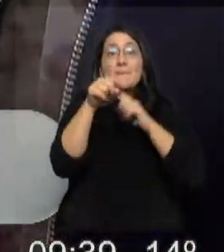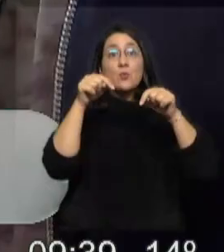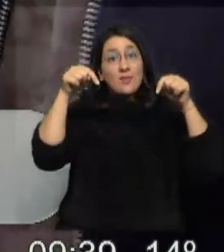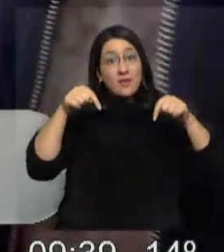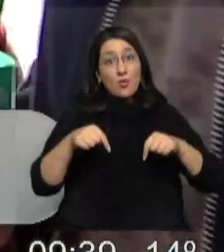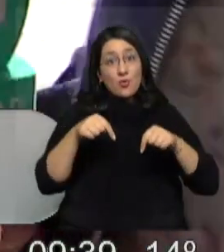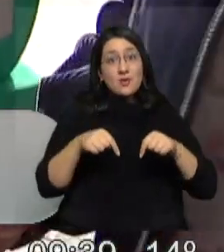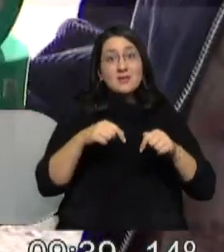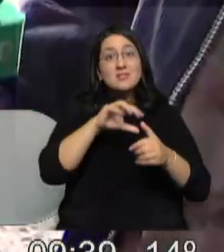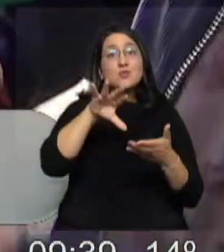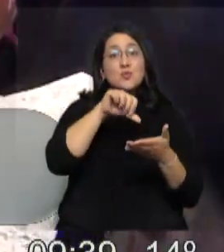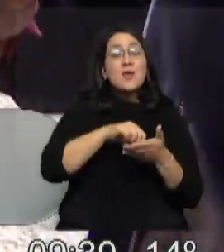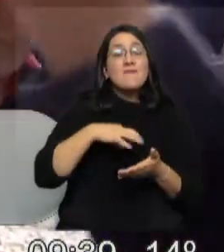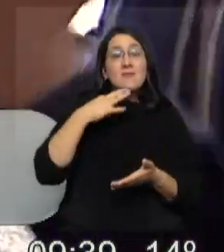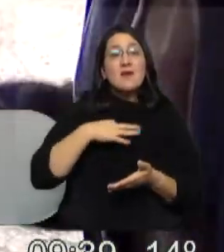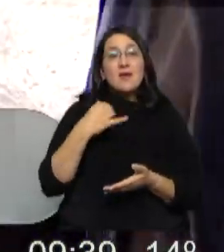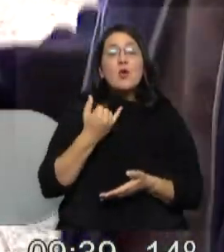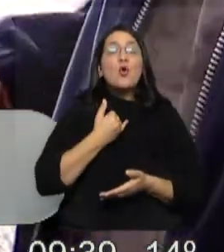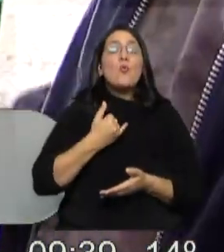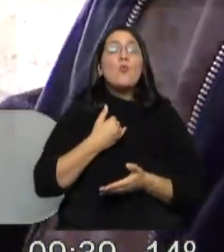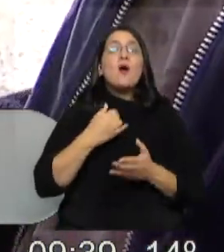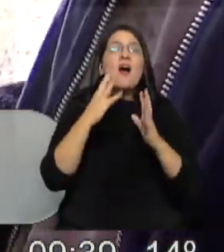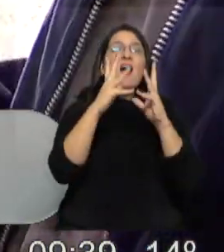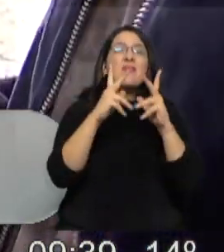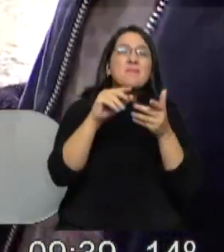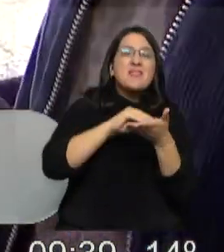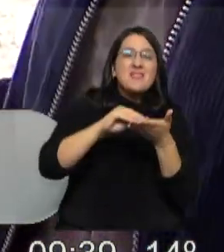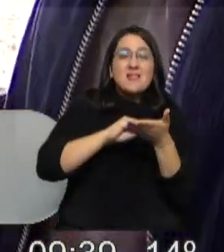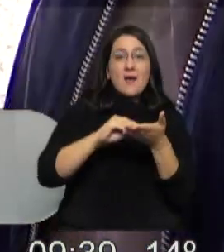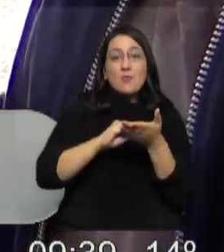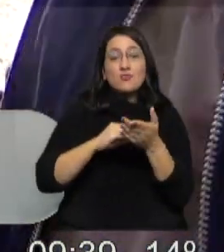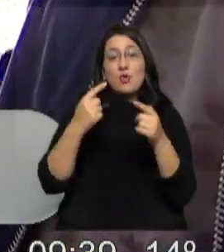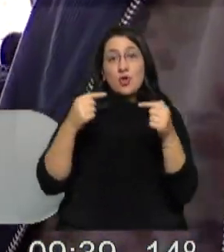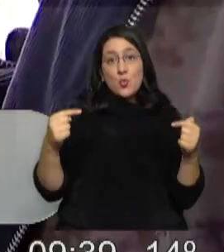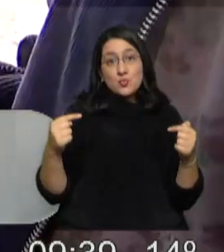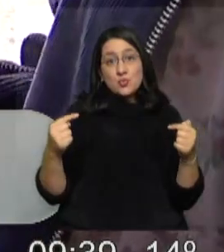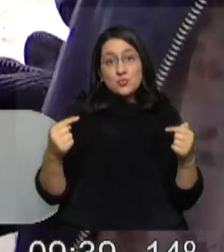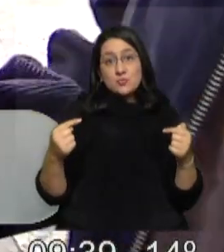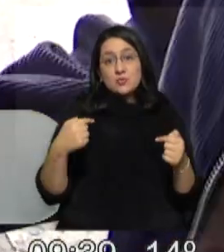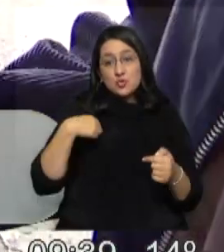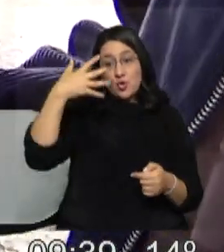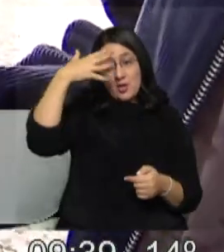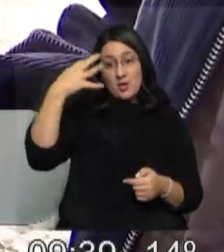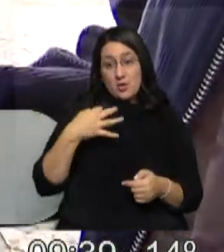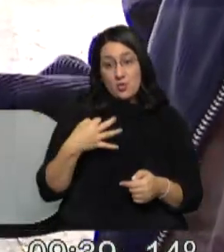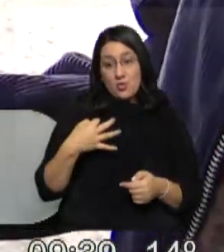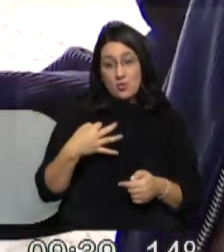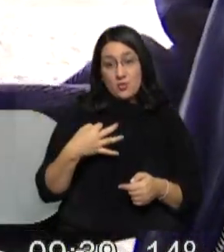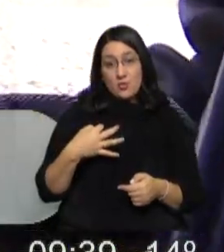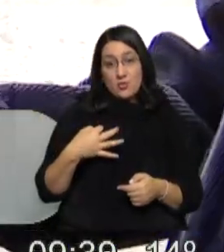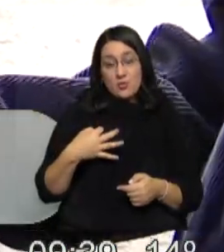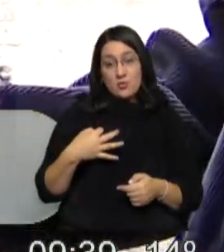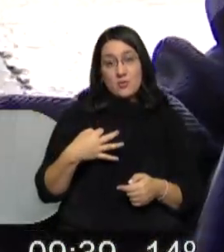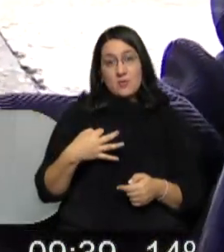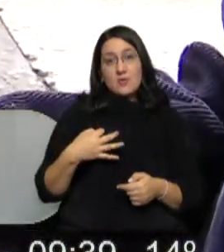hoy en Ciudad Viva, ¿cómo administramos nuestros recursos los uruguayos y las uruguayas? Y bueno, yo creo que de una manera hay